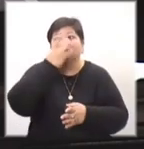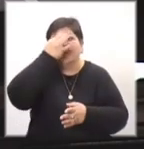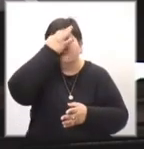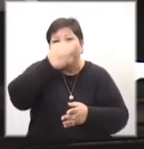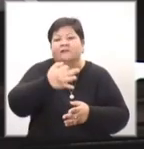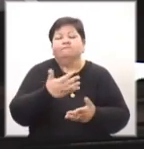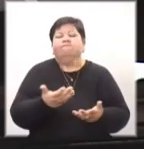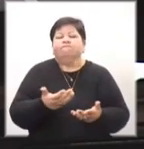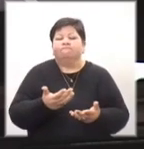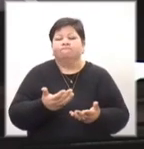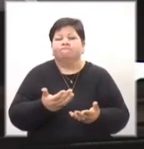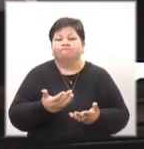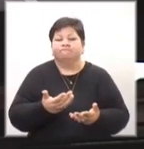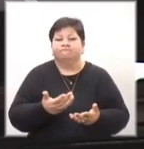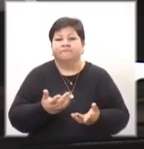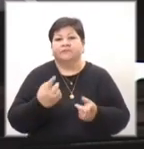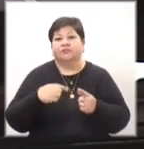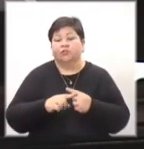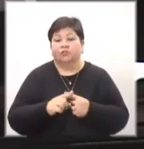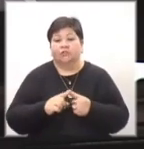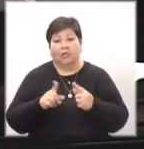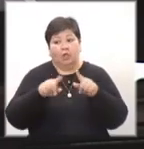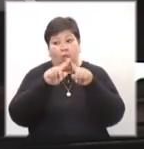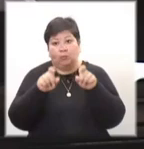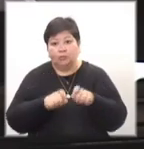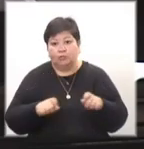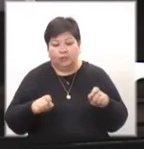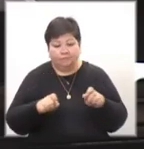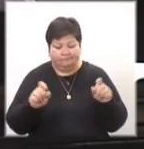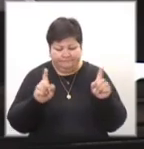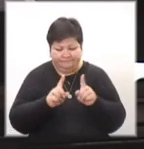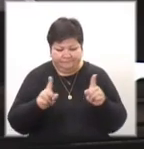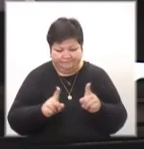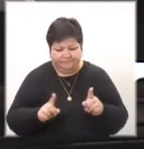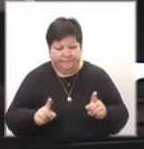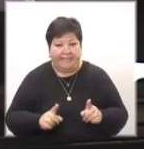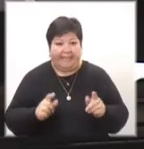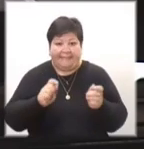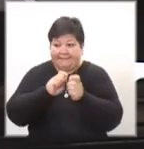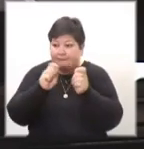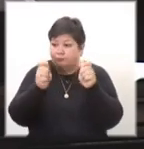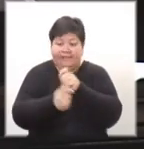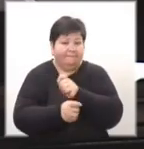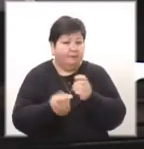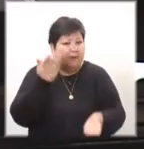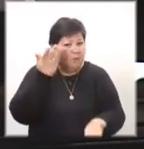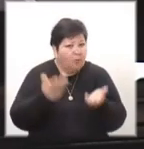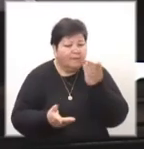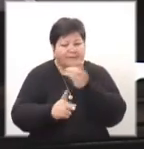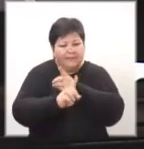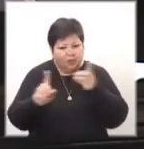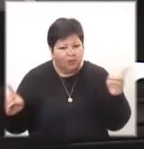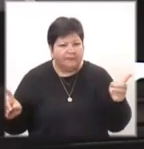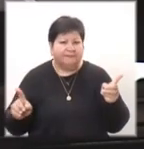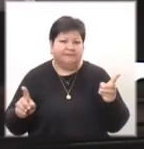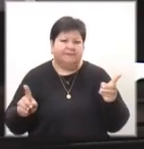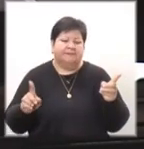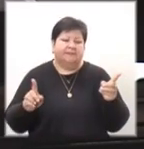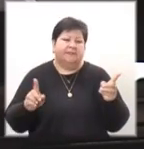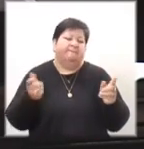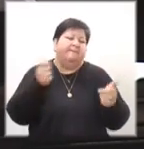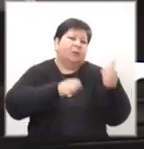principales conclusiones acerca de que se trata de una reforma injusta y perjudicial,